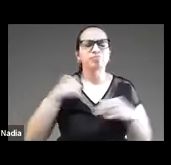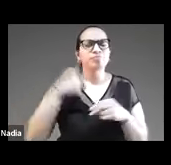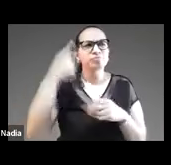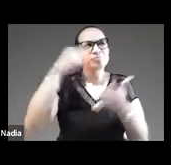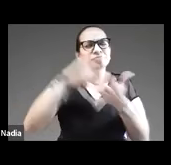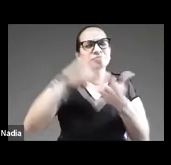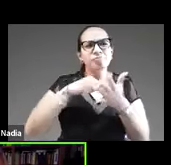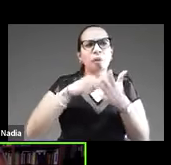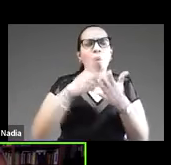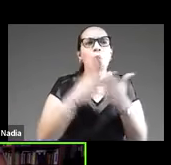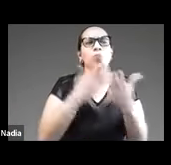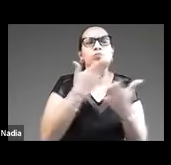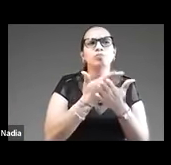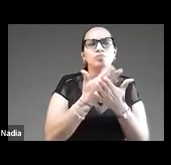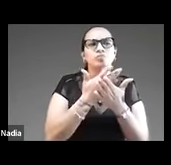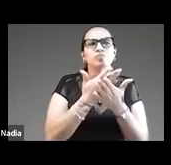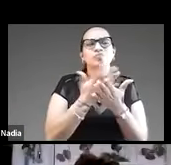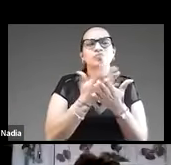en abstracto y en general,